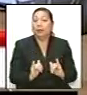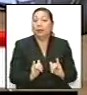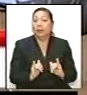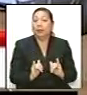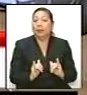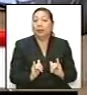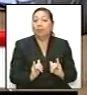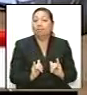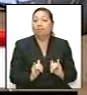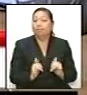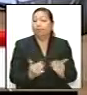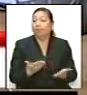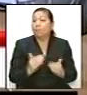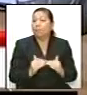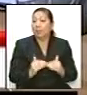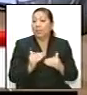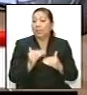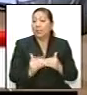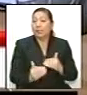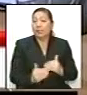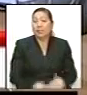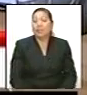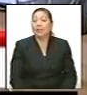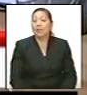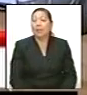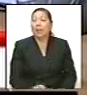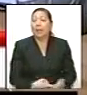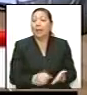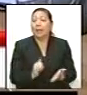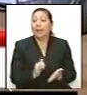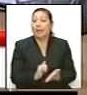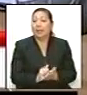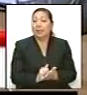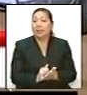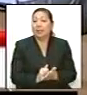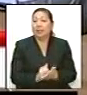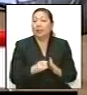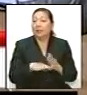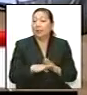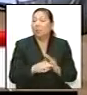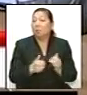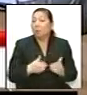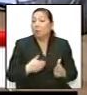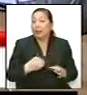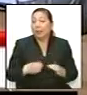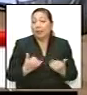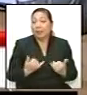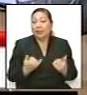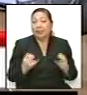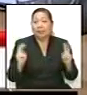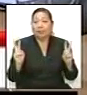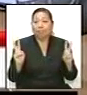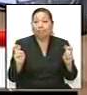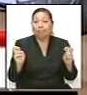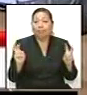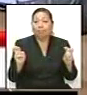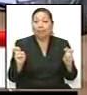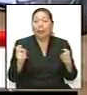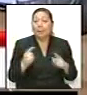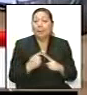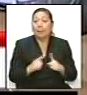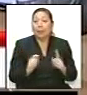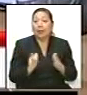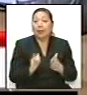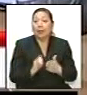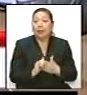muy, muy amplias, muy grandes, de tal manera que después internamente podamos hacer estos, entre comillas, correctivos, pero